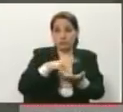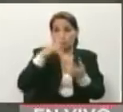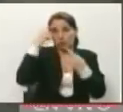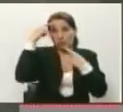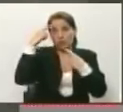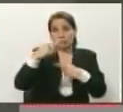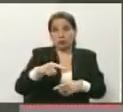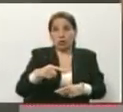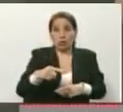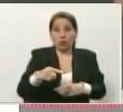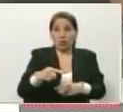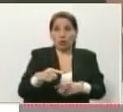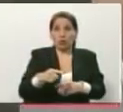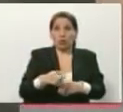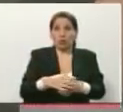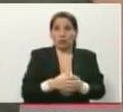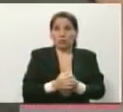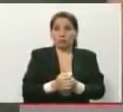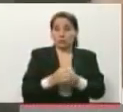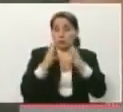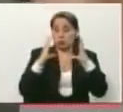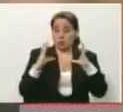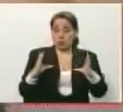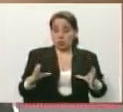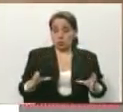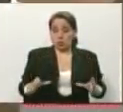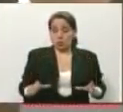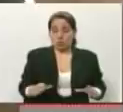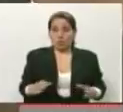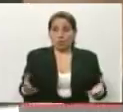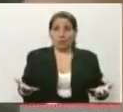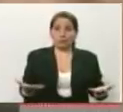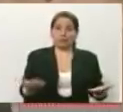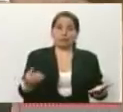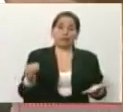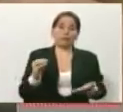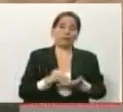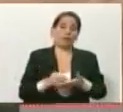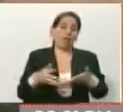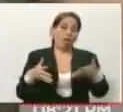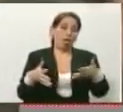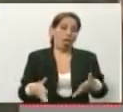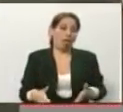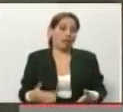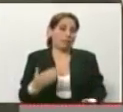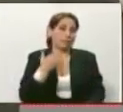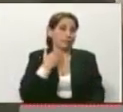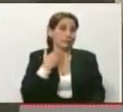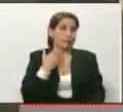en soledad absoluta es lo que transmiten sus cuerpos. La volvimos a poner.